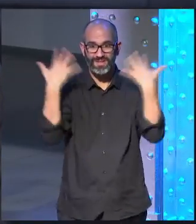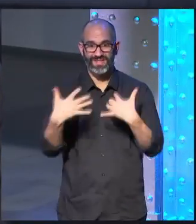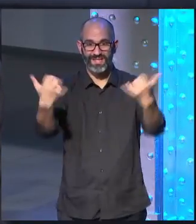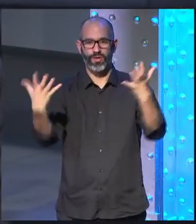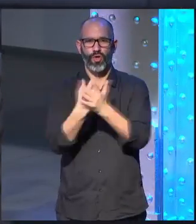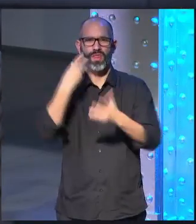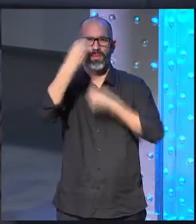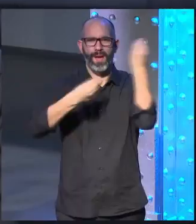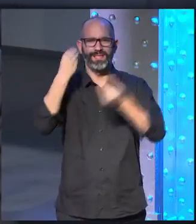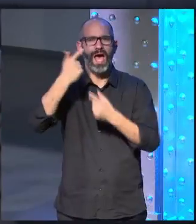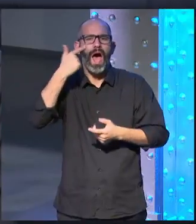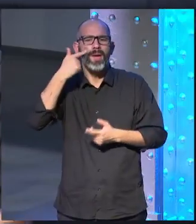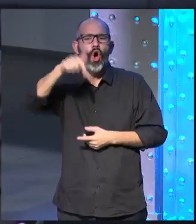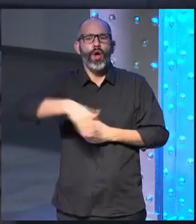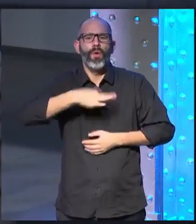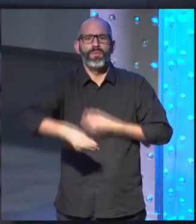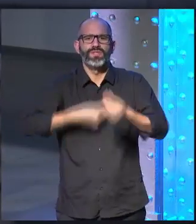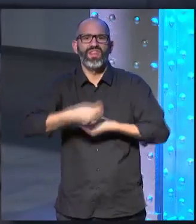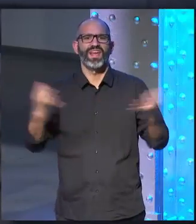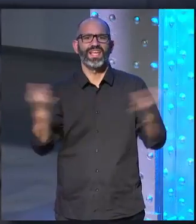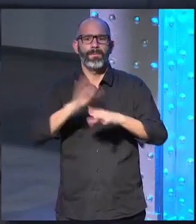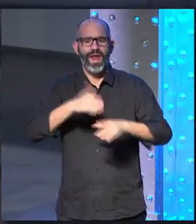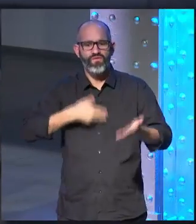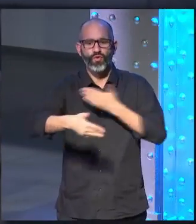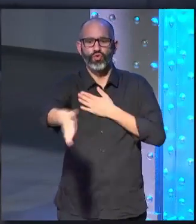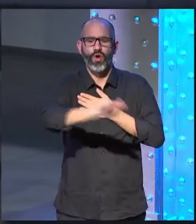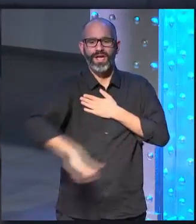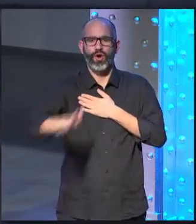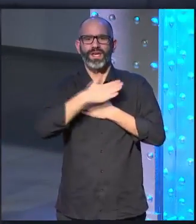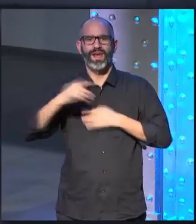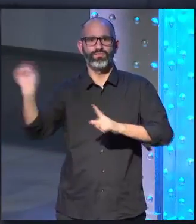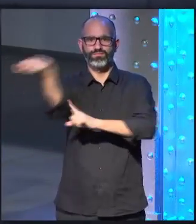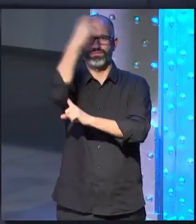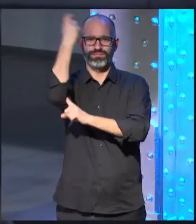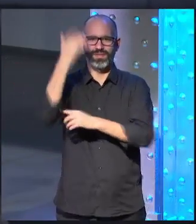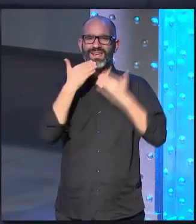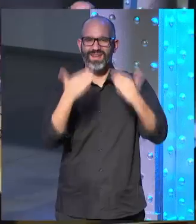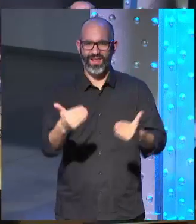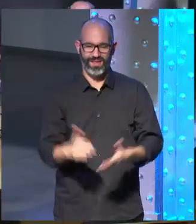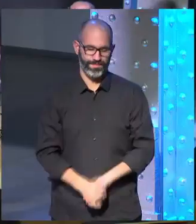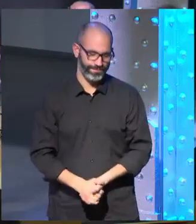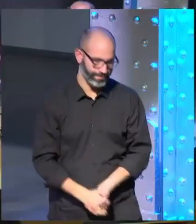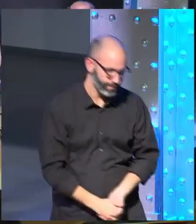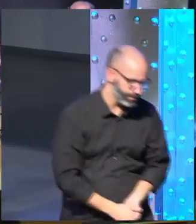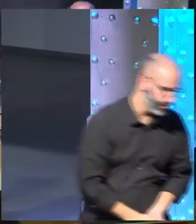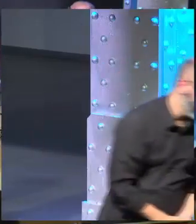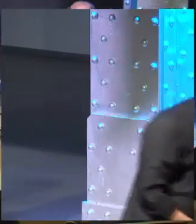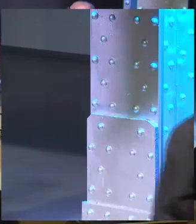estar preguntando qué podemos hacer hoy para que nuestros hijos sean mañana lo que quieran ser. Gracias. Muchas gracias, Luis